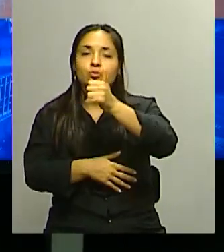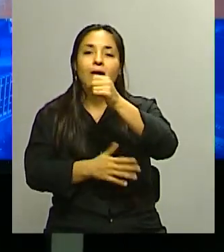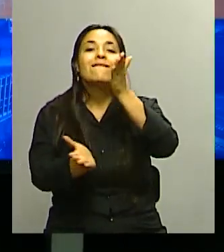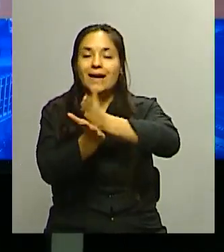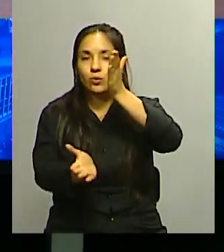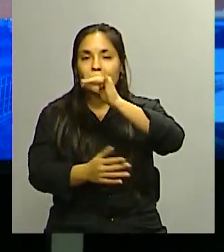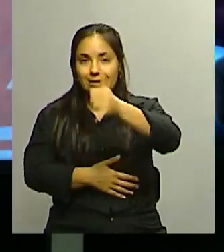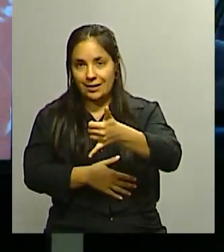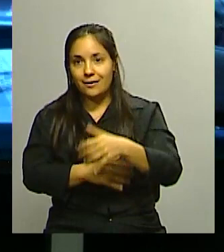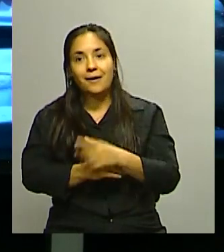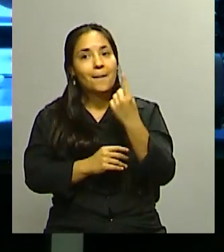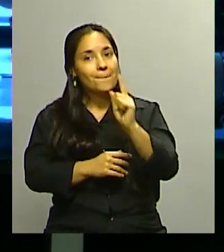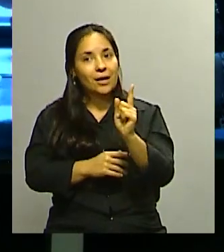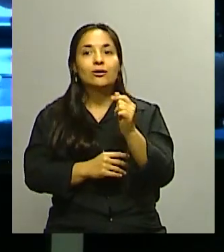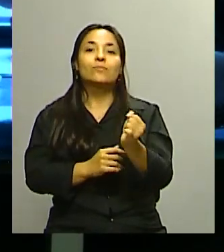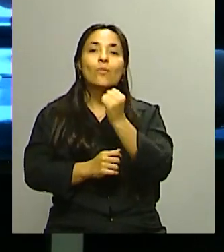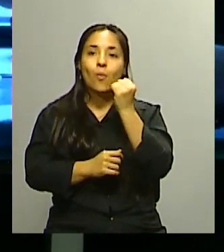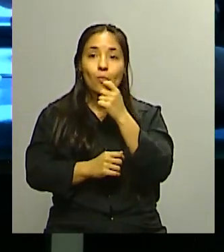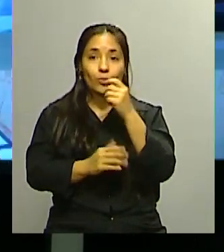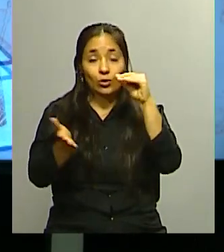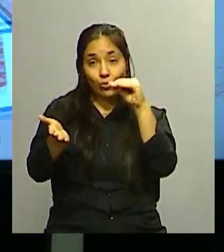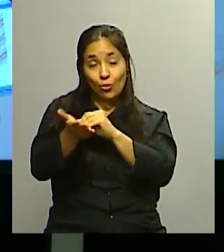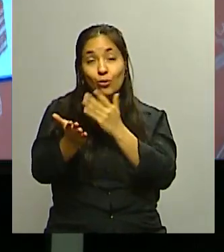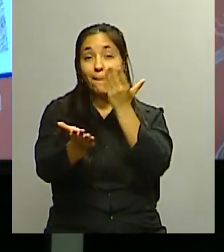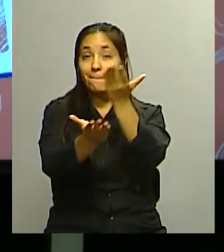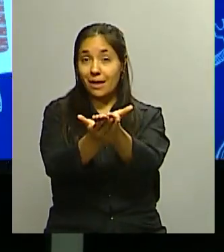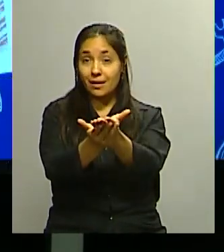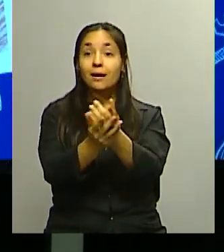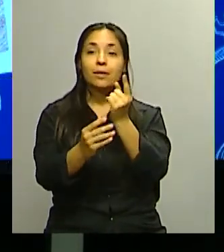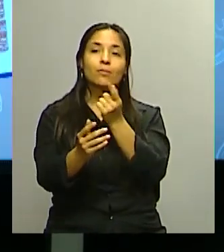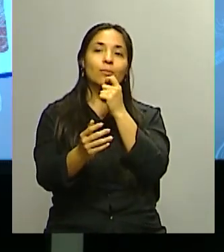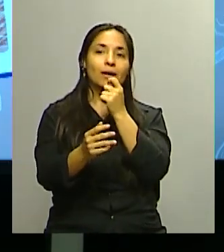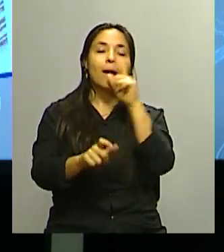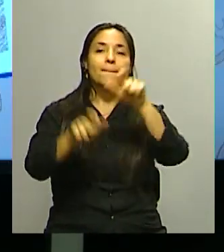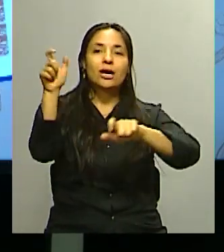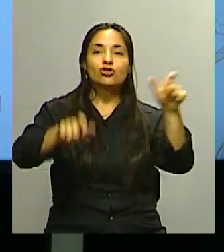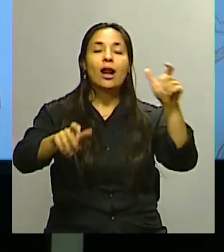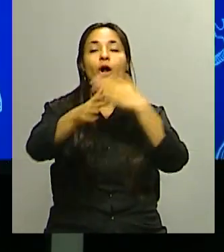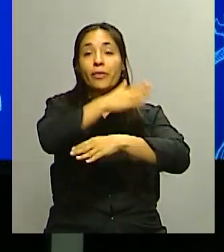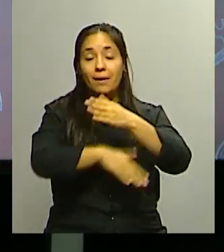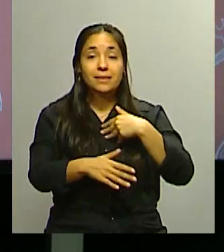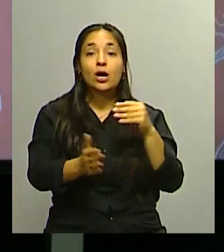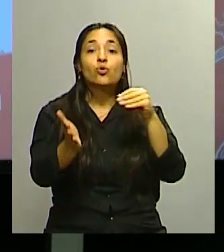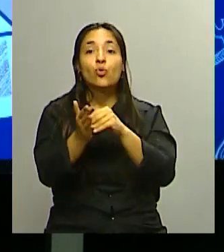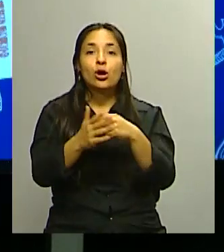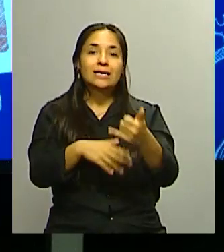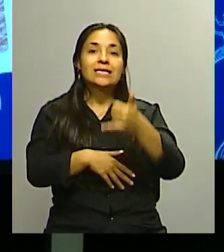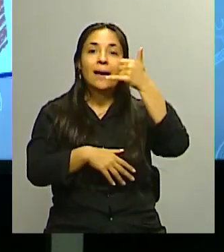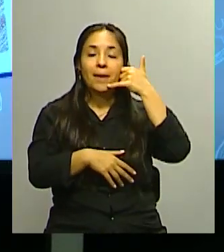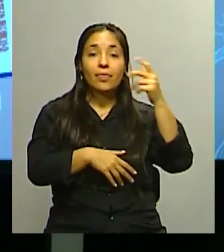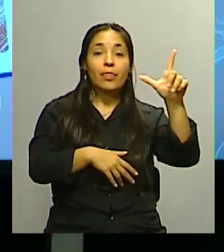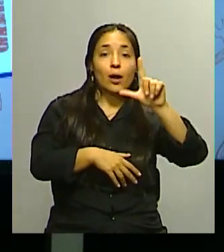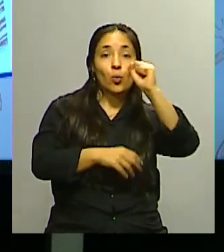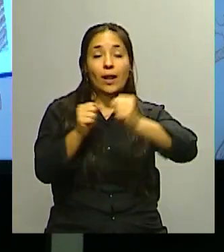pero déjame destacar que para solicitar turnos, sí, en el caso de la asistencia a personas con discapacidad, pueden llamar sí, de lunes